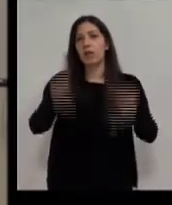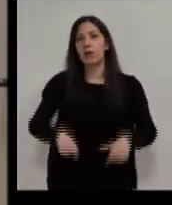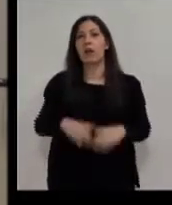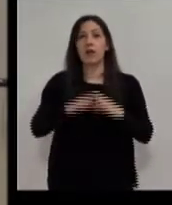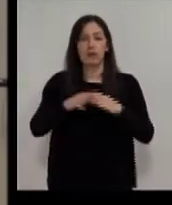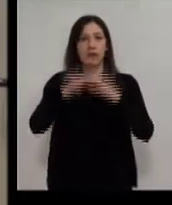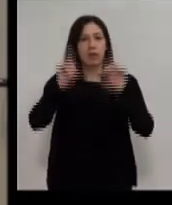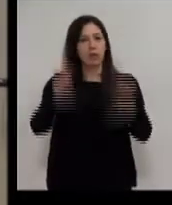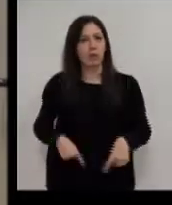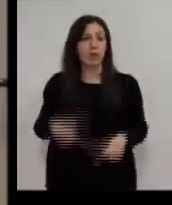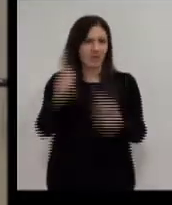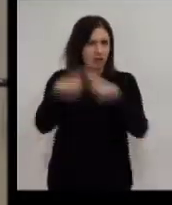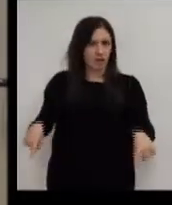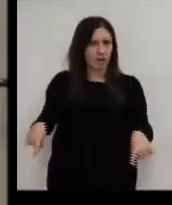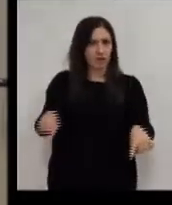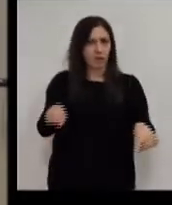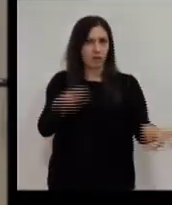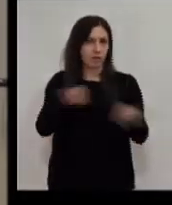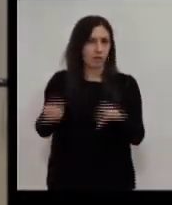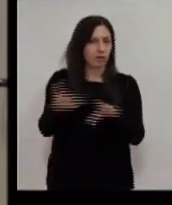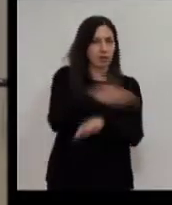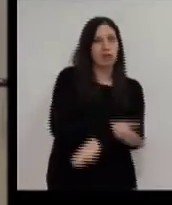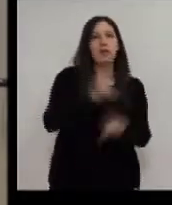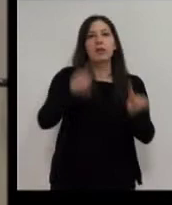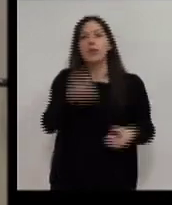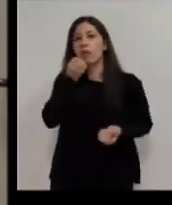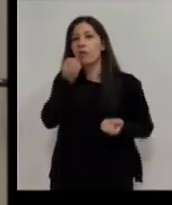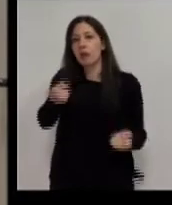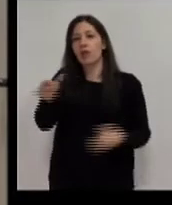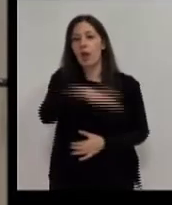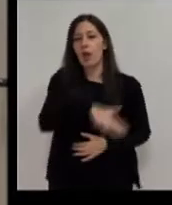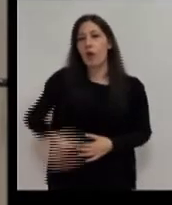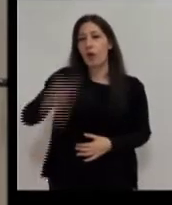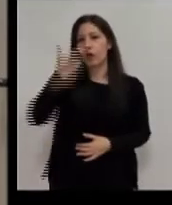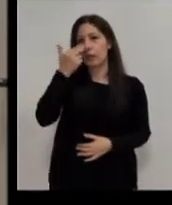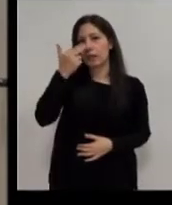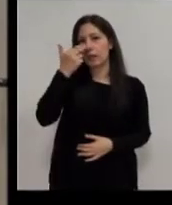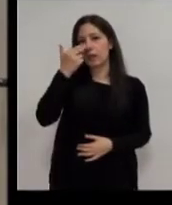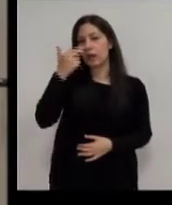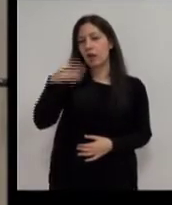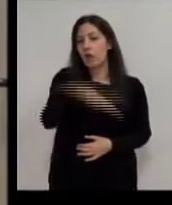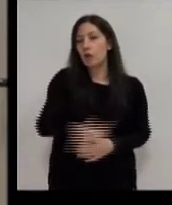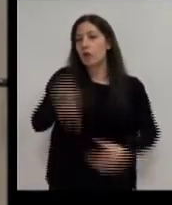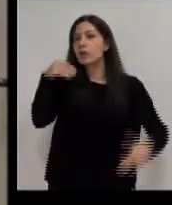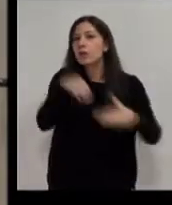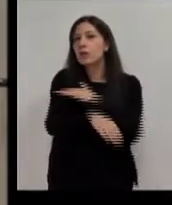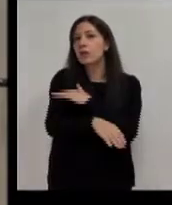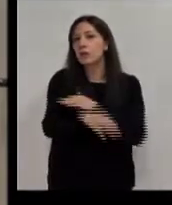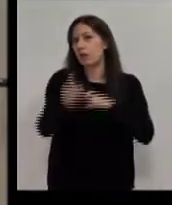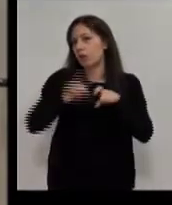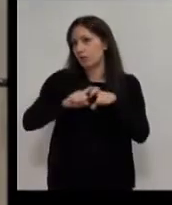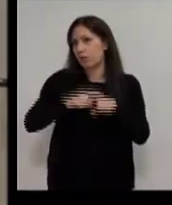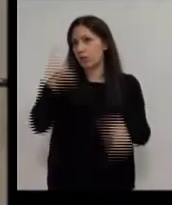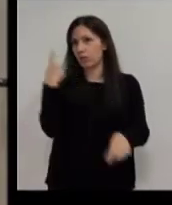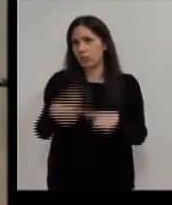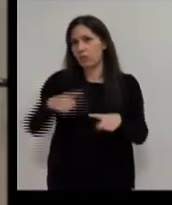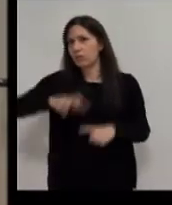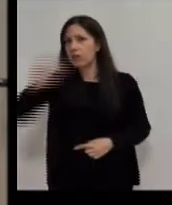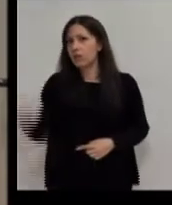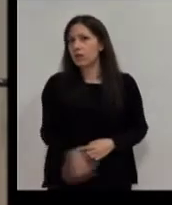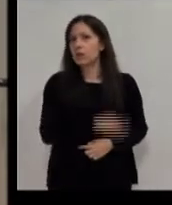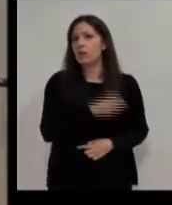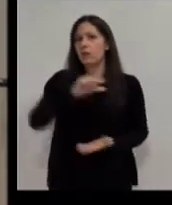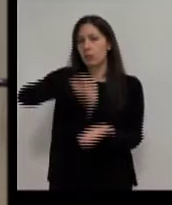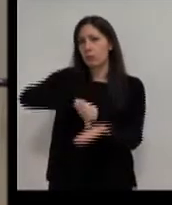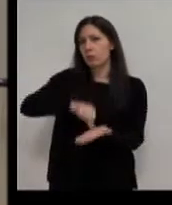sistemas inteligentes de guiado, que no es lo mismo que planificadores, informadores sobre puntos de interés y lugares accesibles en